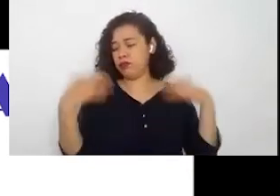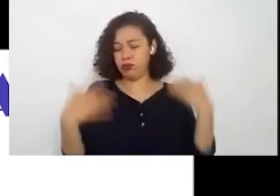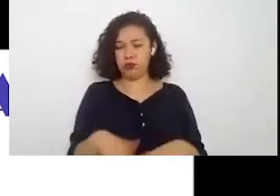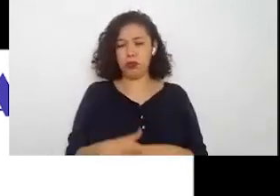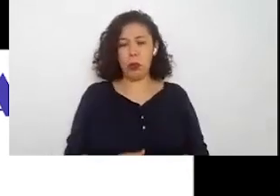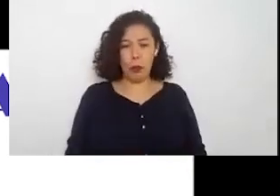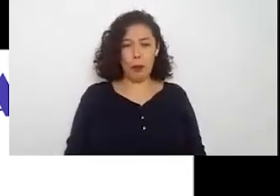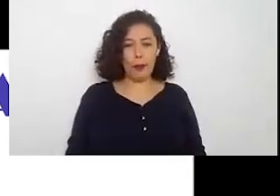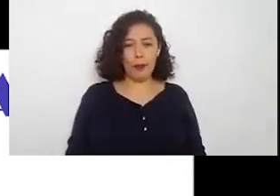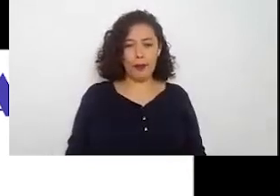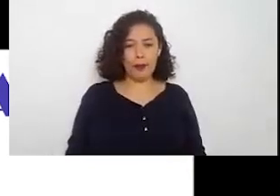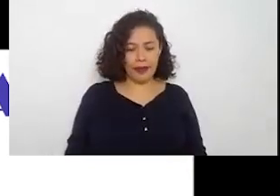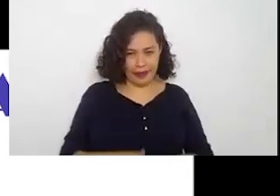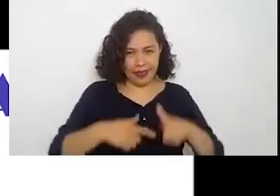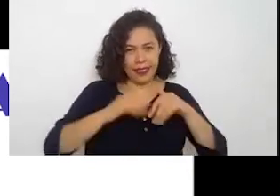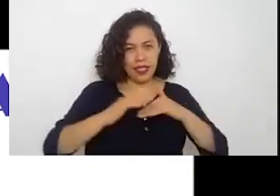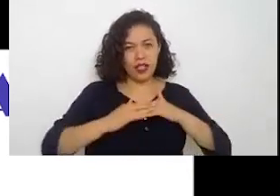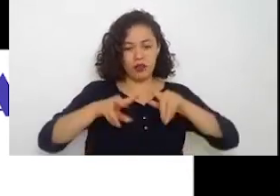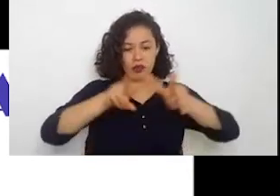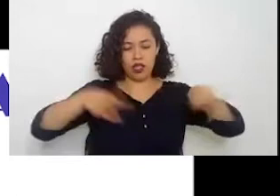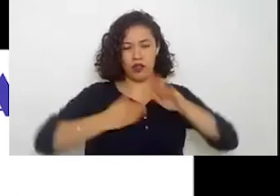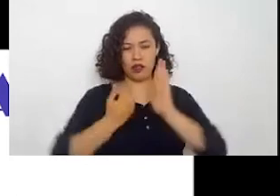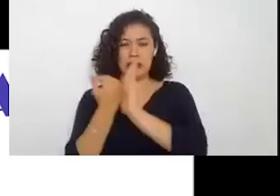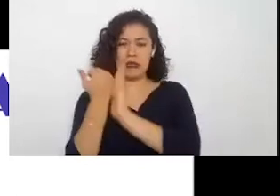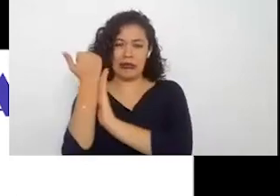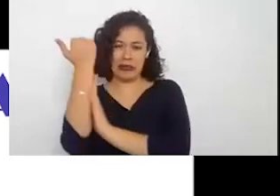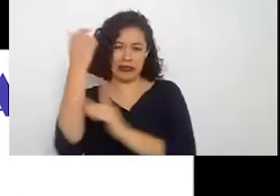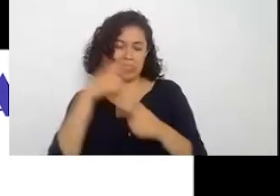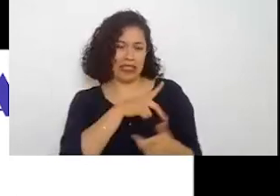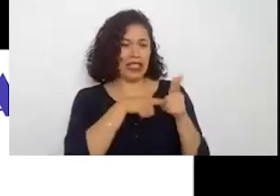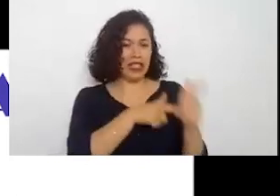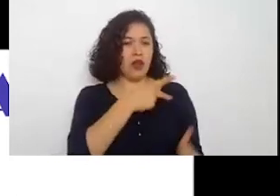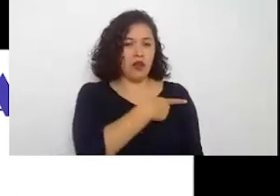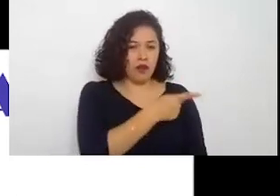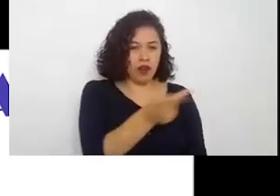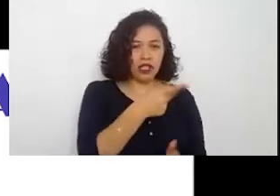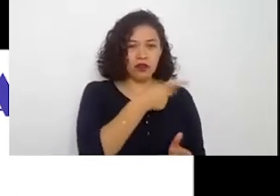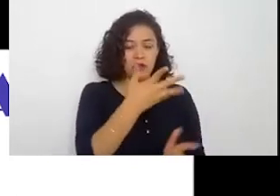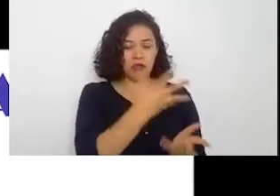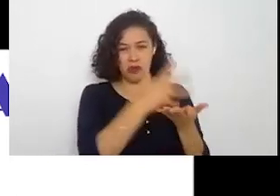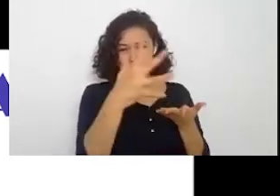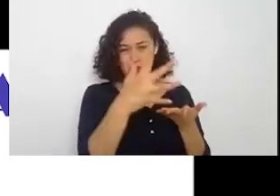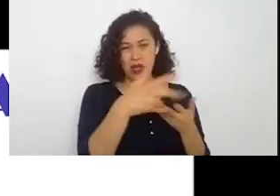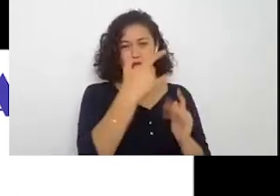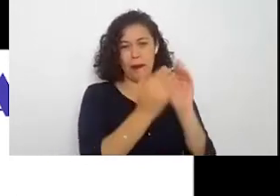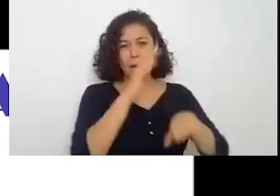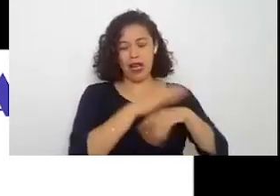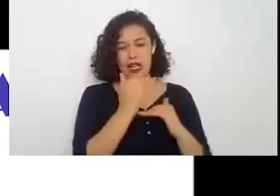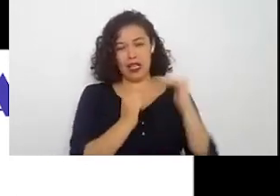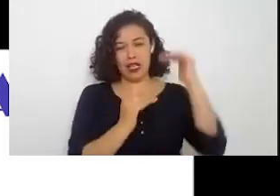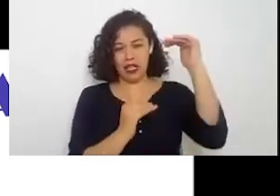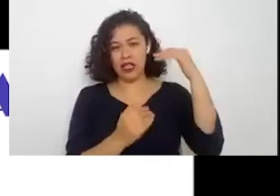Sigue creciendo. El índice de pobreza extrema y pobreza es mayor. Tenemos más de 7